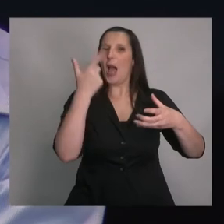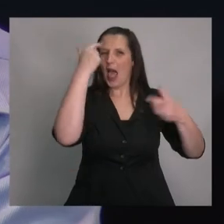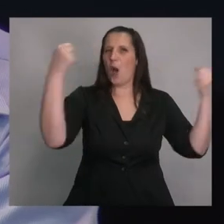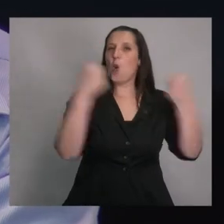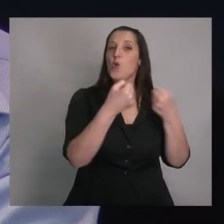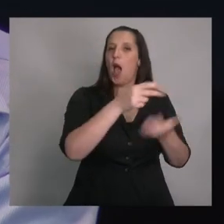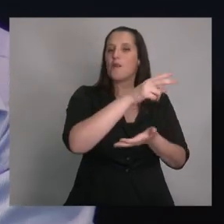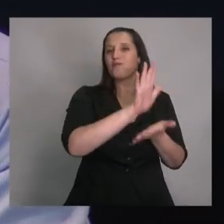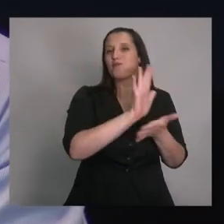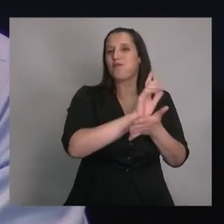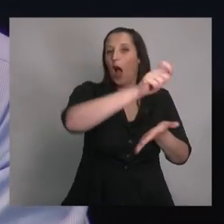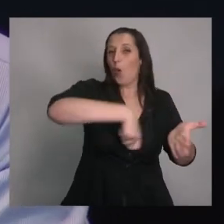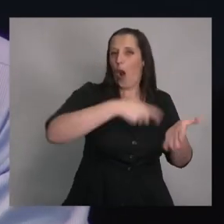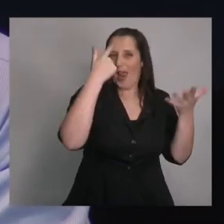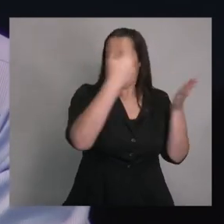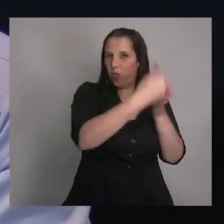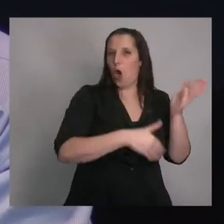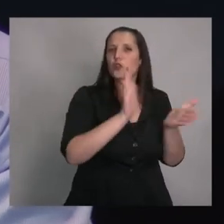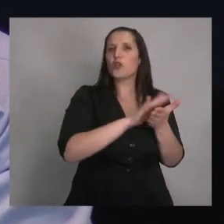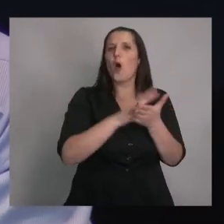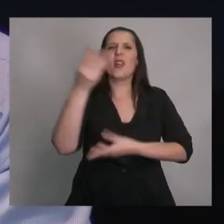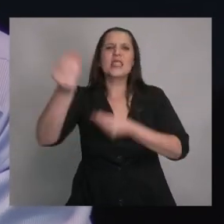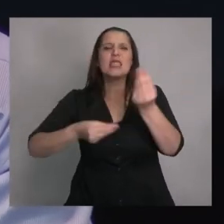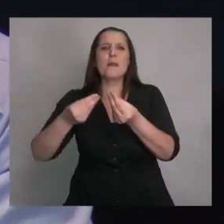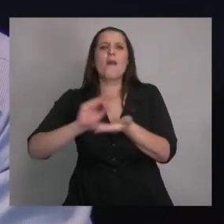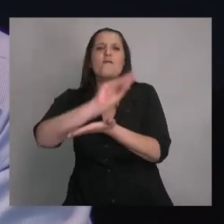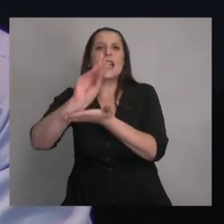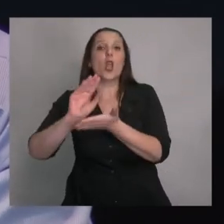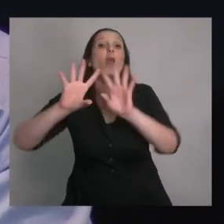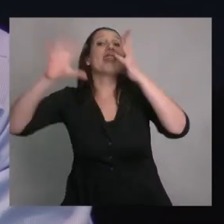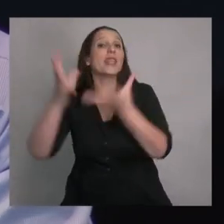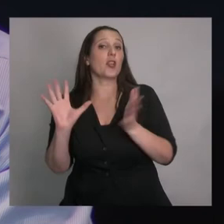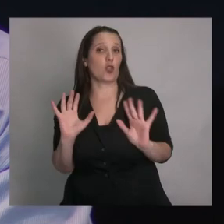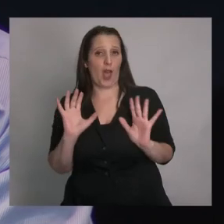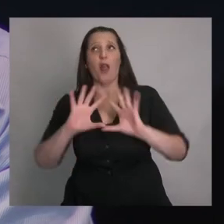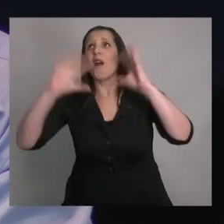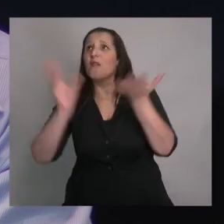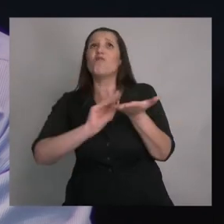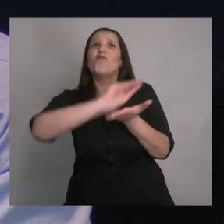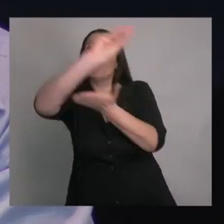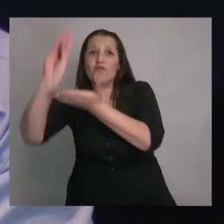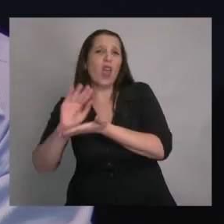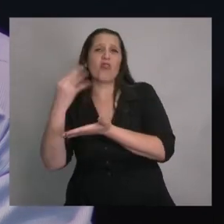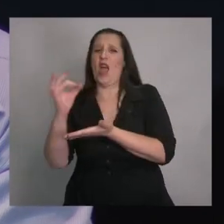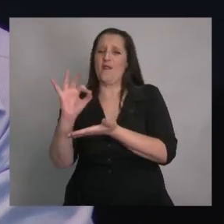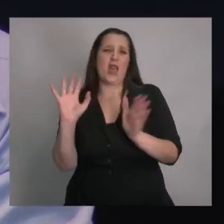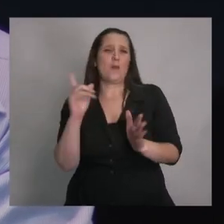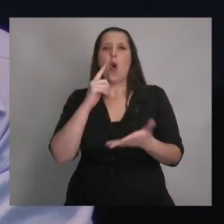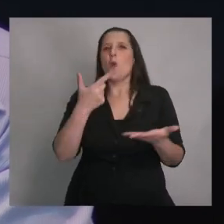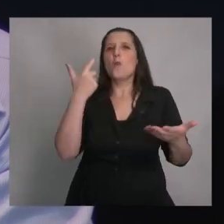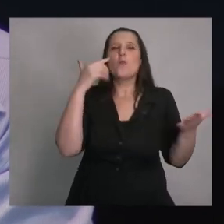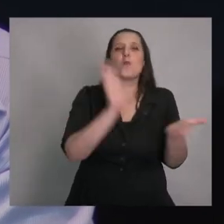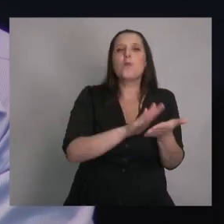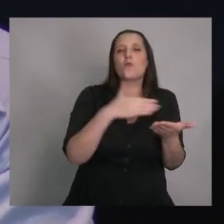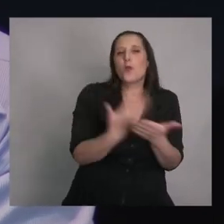del sistema financiero internacional en base a la propuesta presentada por la comisión de